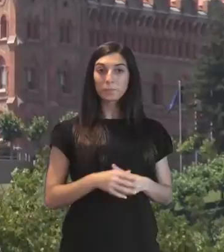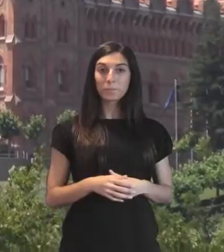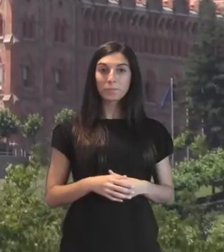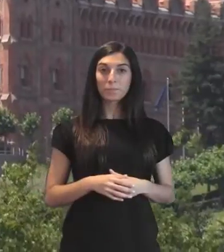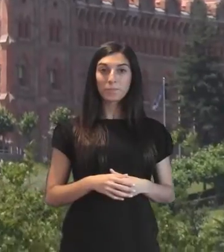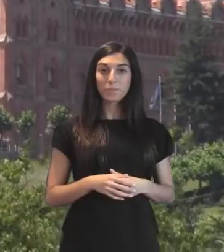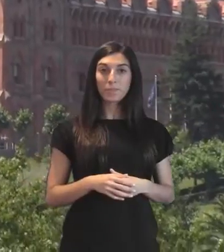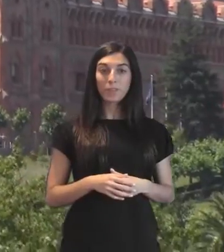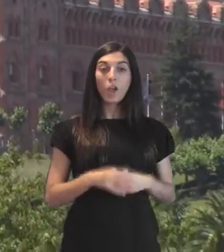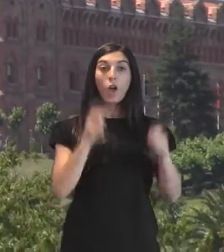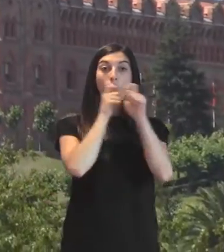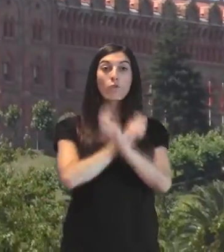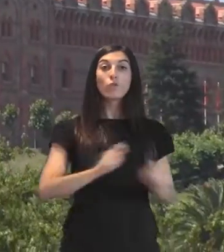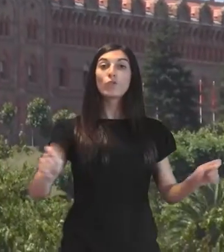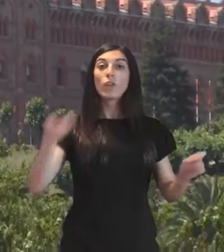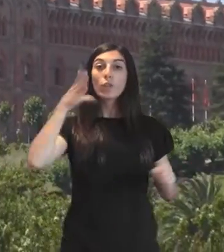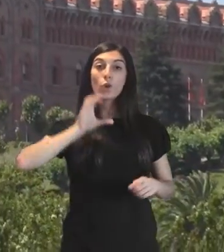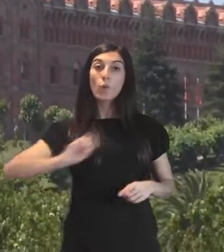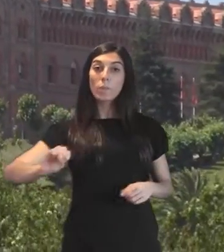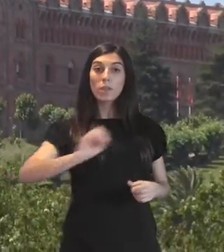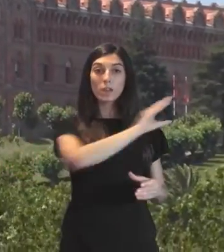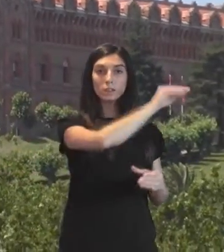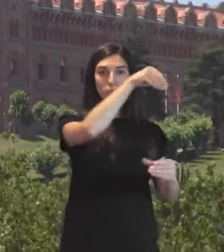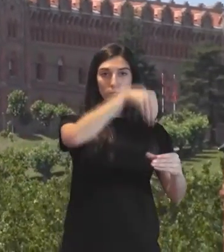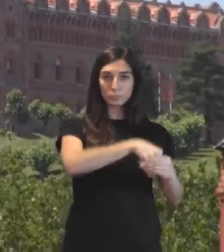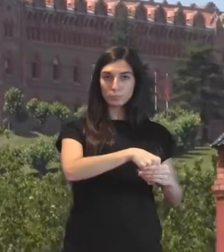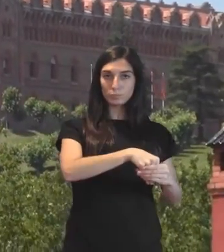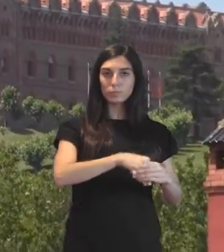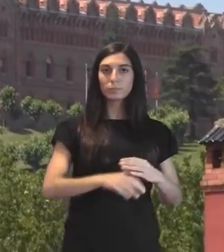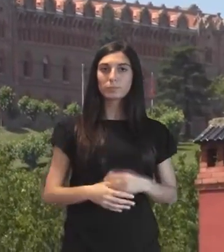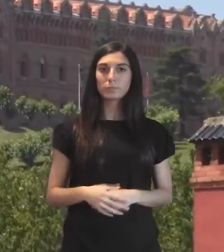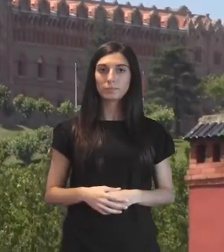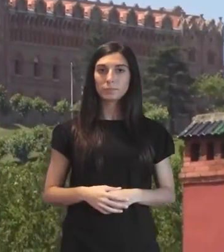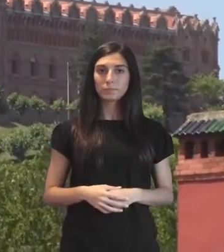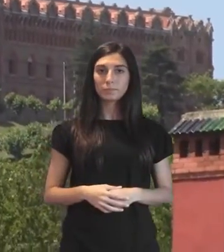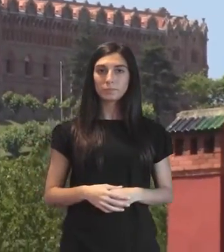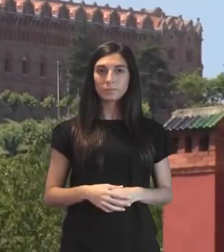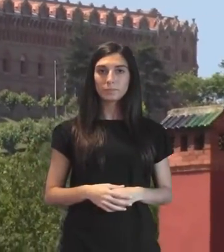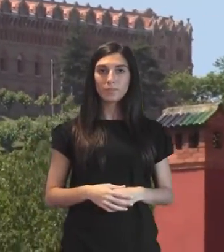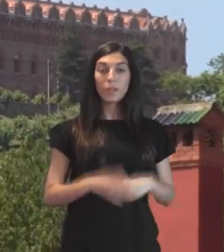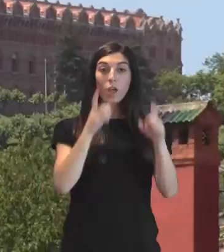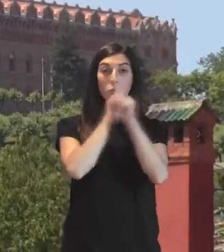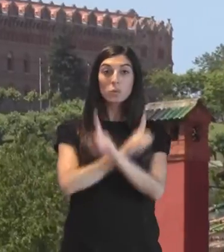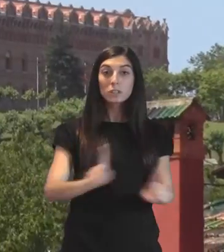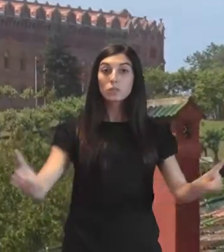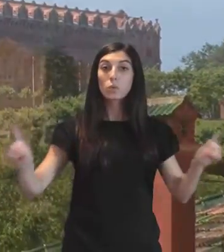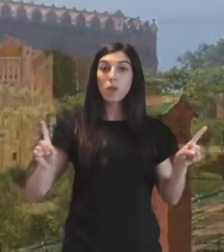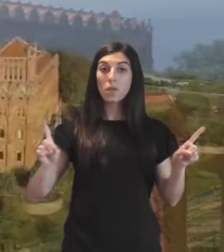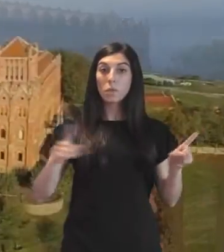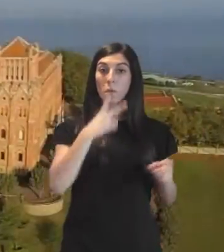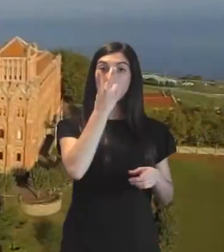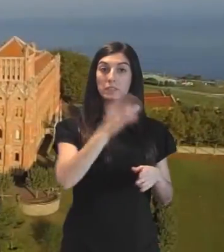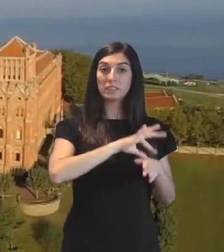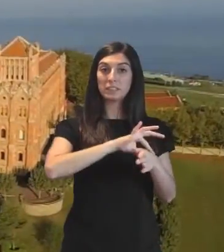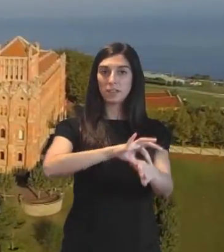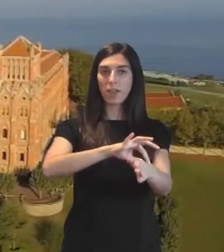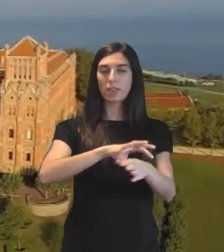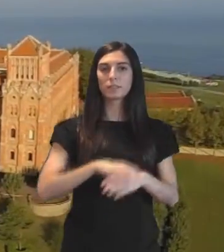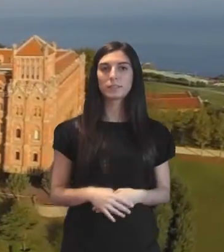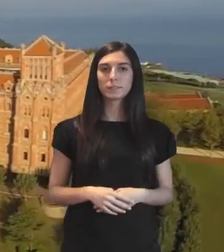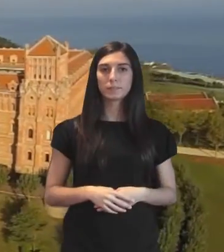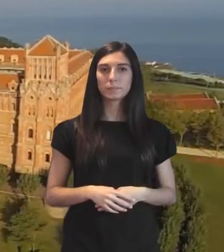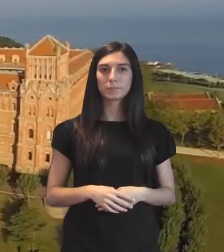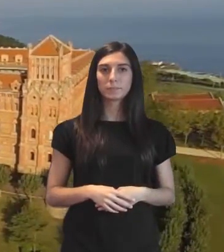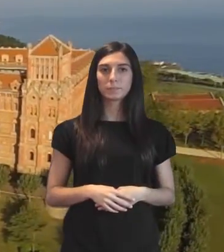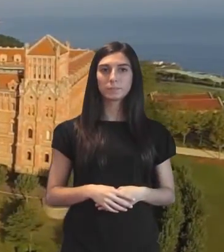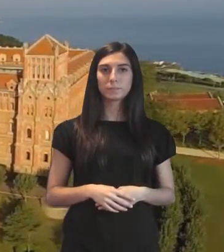Centro Universitario TS Comillas, Centro Internacional de Estudios Superiores del Español, cuya misión es la de promover el avance en el